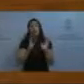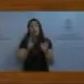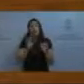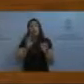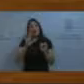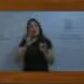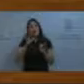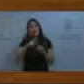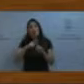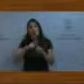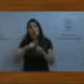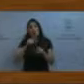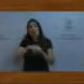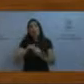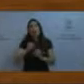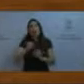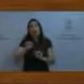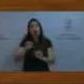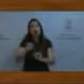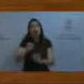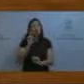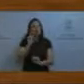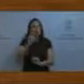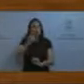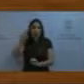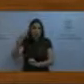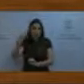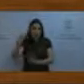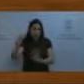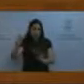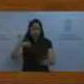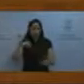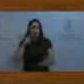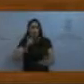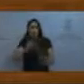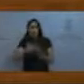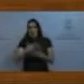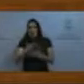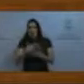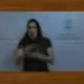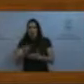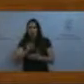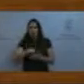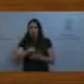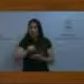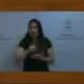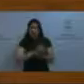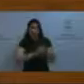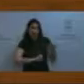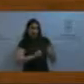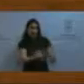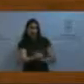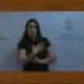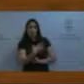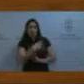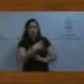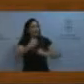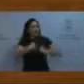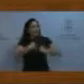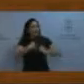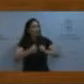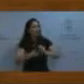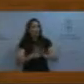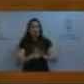de mayo. Y, bueno, yo veo que por la prensa y por un escrito que nos han enviado que siguen ustedes en sus 13, ¿no? En